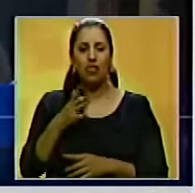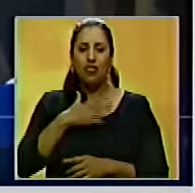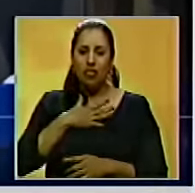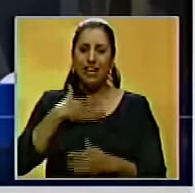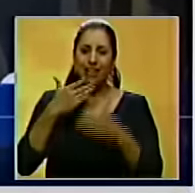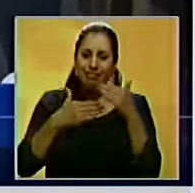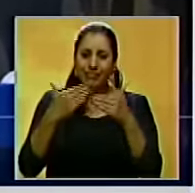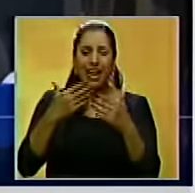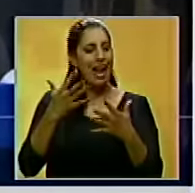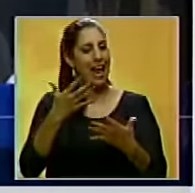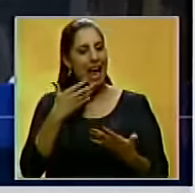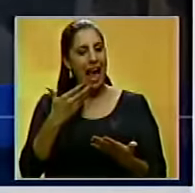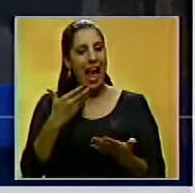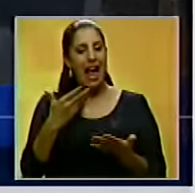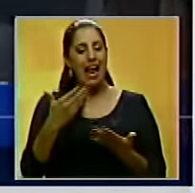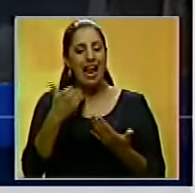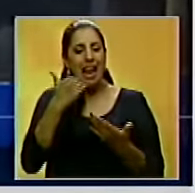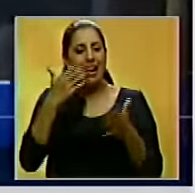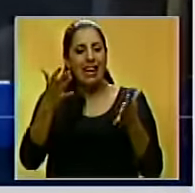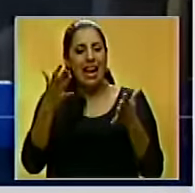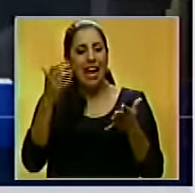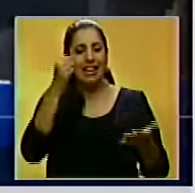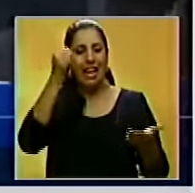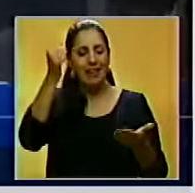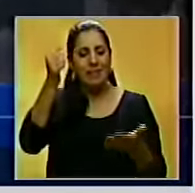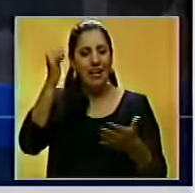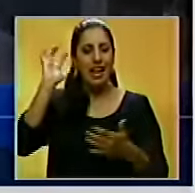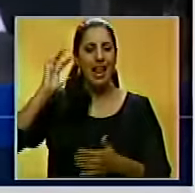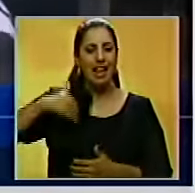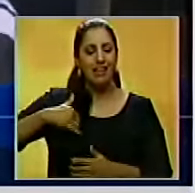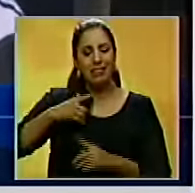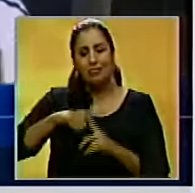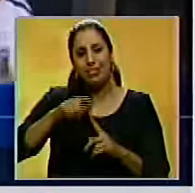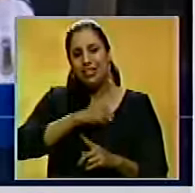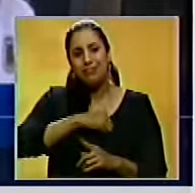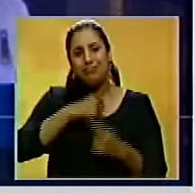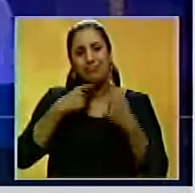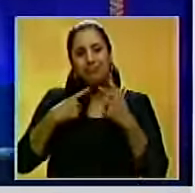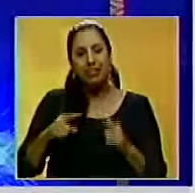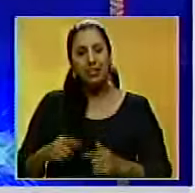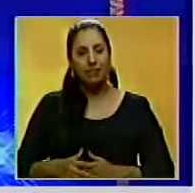Deseaba más que ninguno un título con la selección y lamentablemente no se me dio.